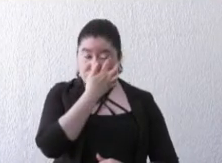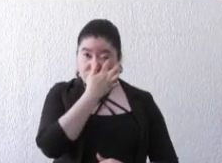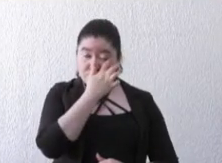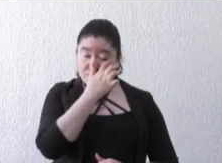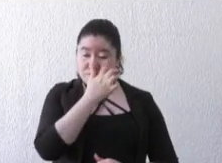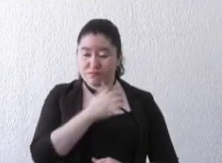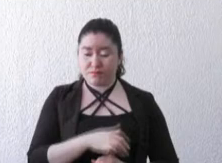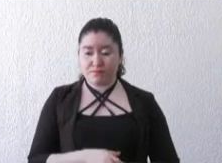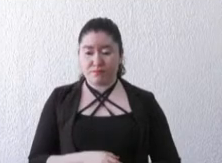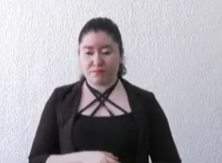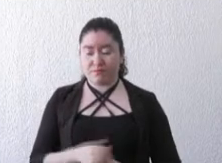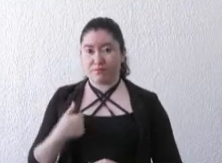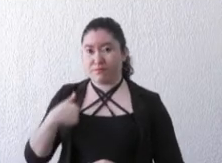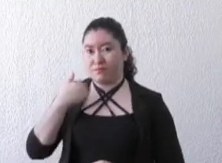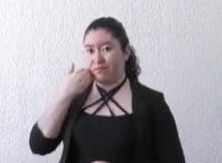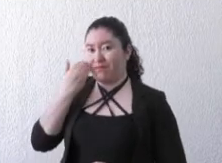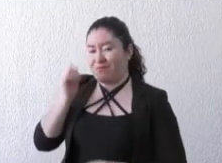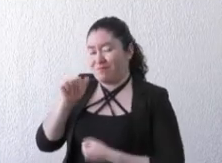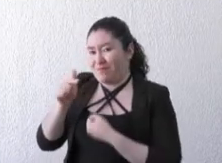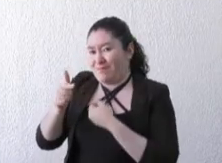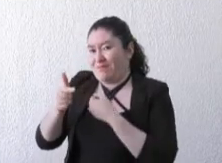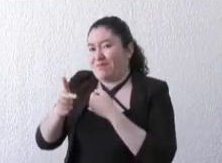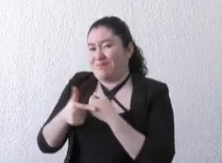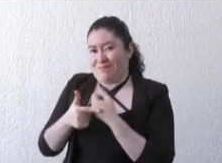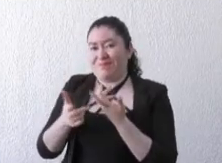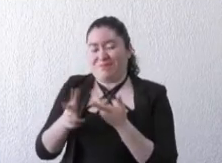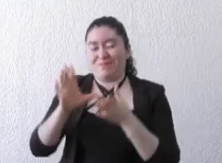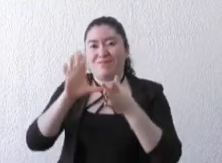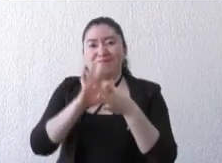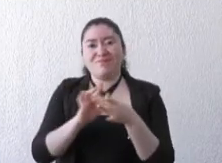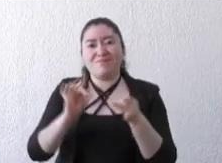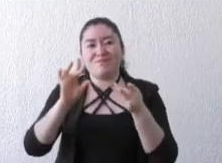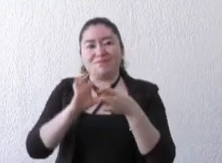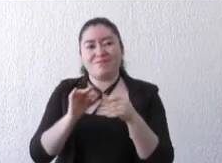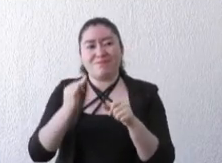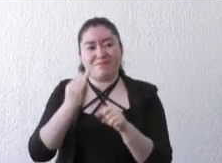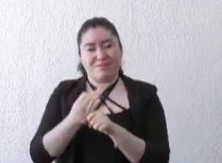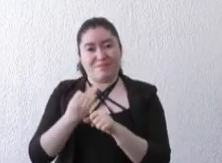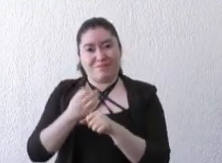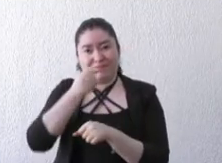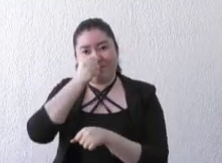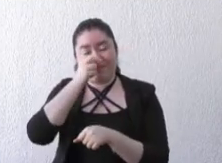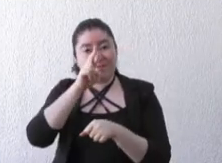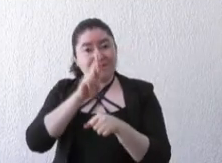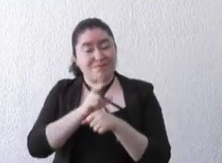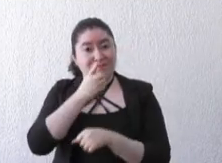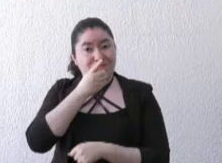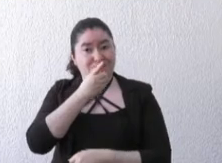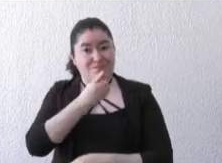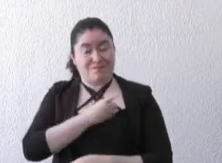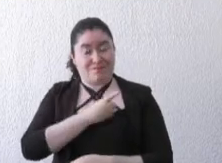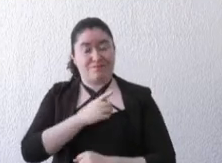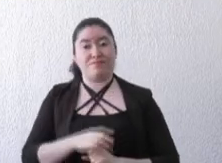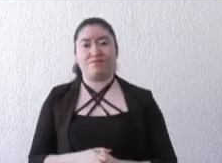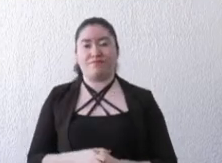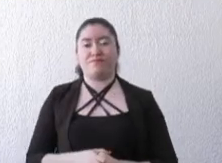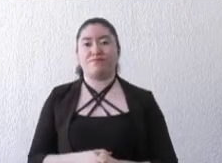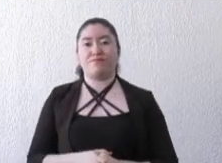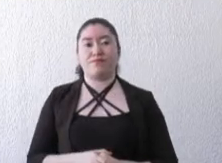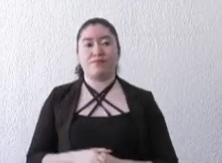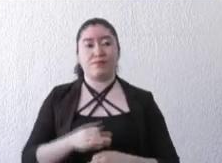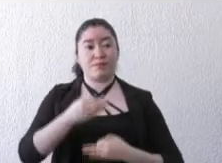quisiera comentar algo complementario muy breve de lo que acaba de comentar la secretaria. Todos los faros